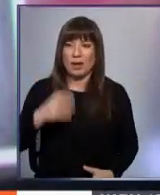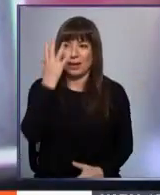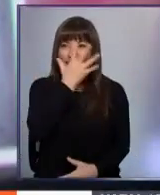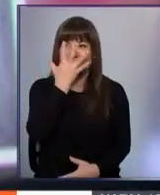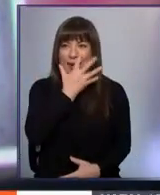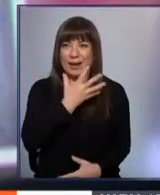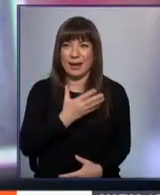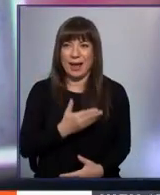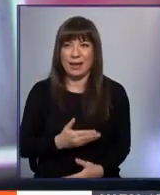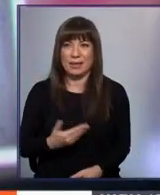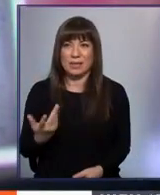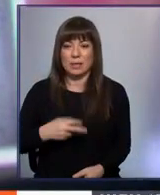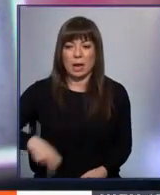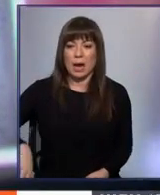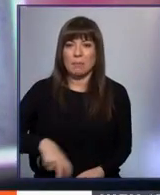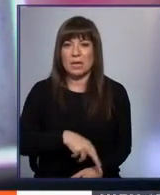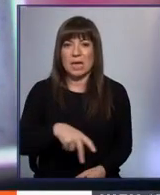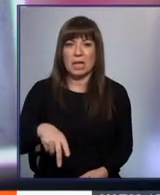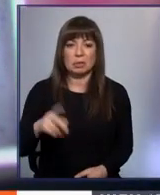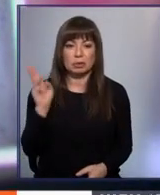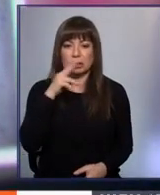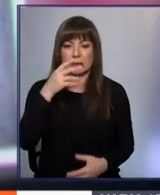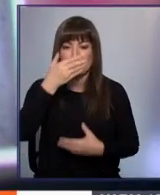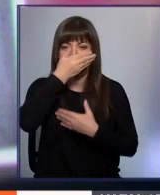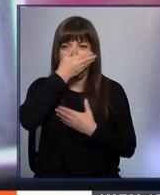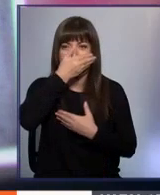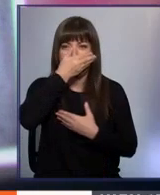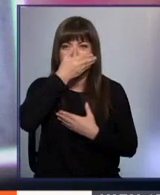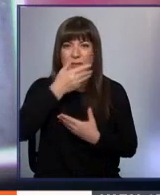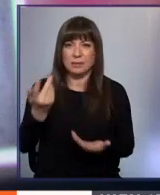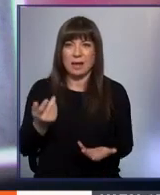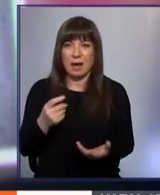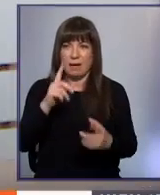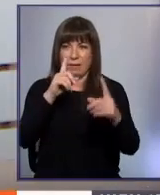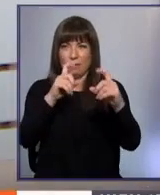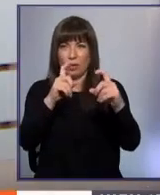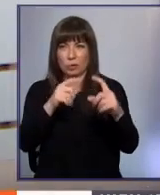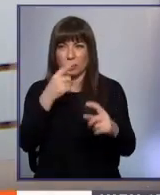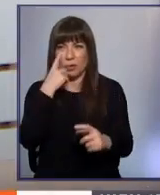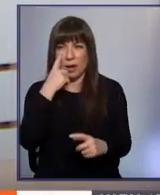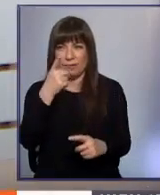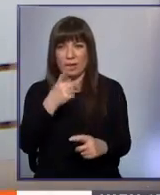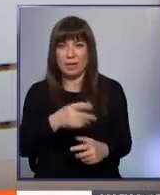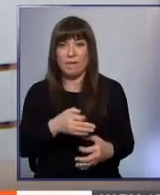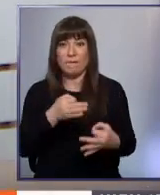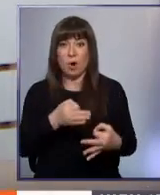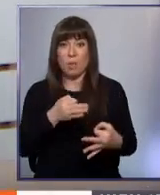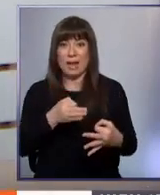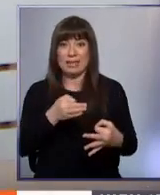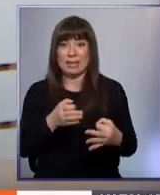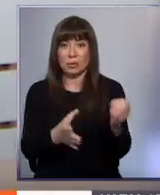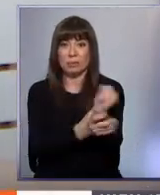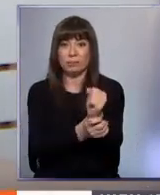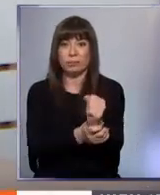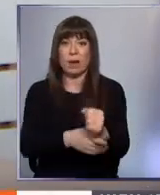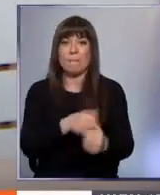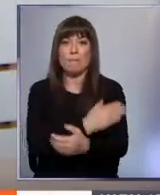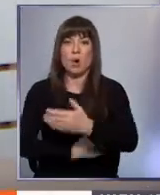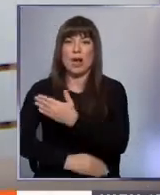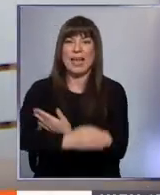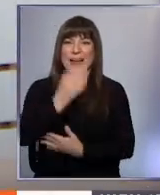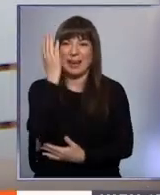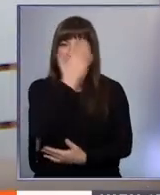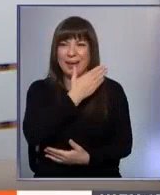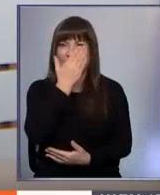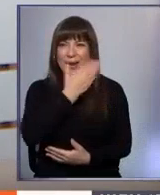definitiva circulando ya sin mascarilla, y lo tenemos en una foto que exhibimos ese día de la formalización, ya el sujeto con una polera negra, con un